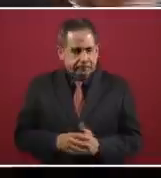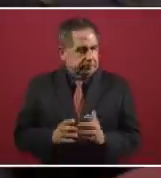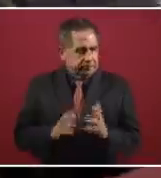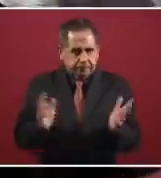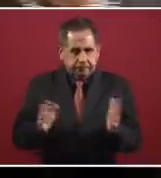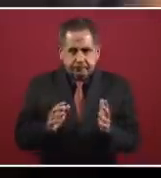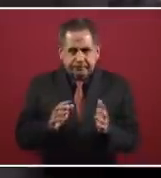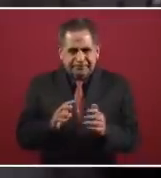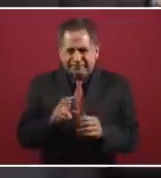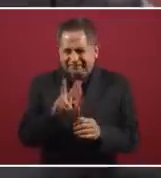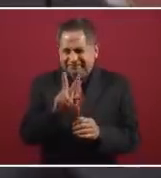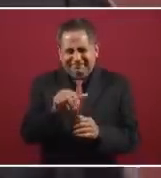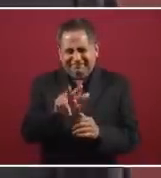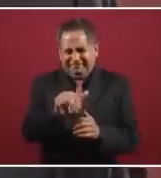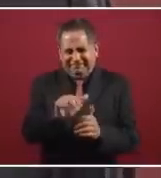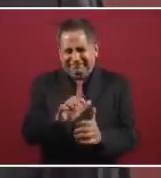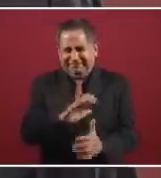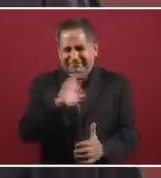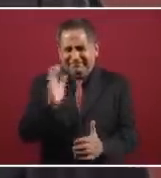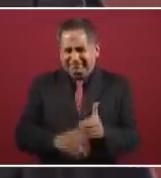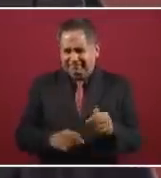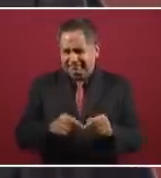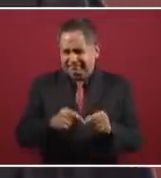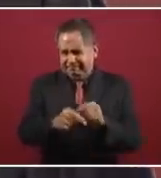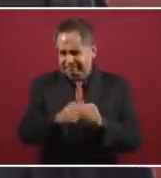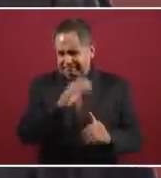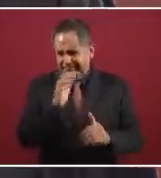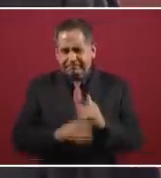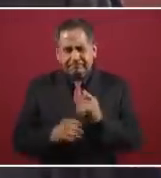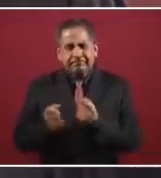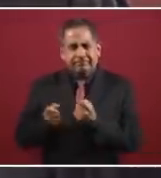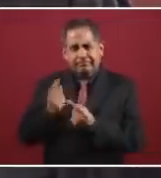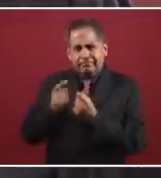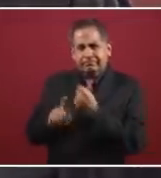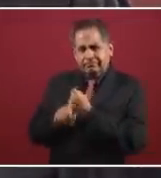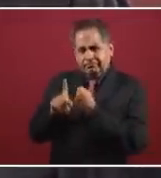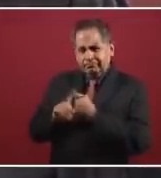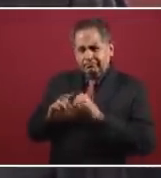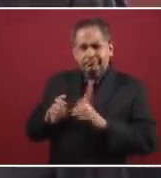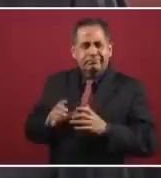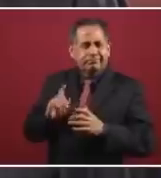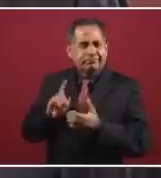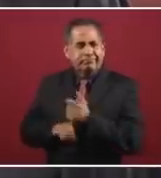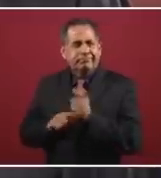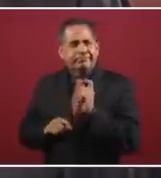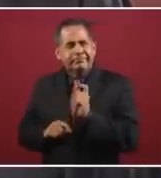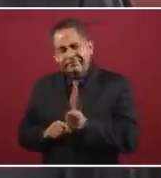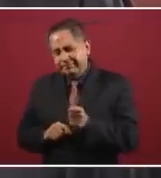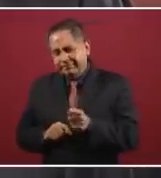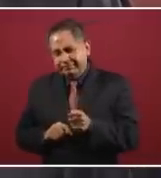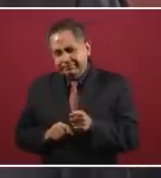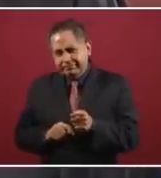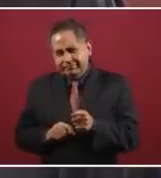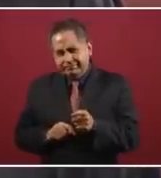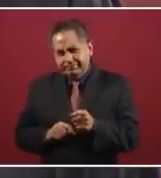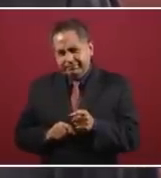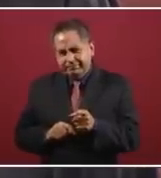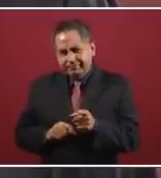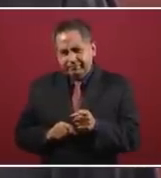prácticamente está terminada. Tuvimos problema en